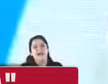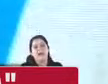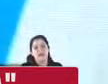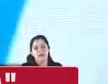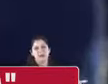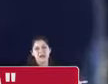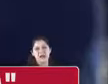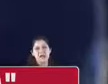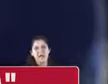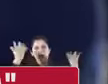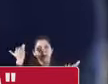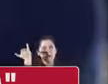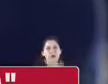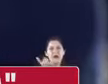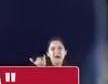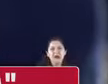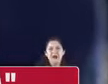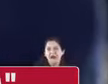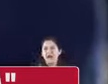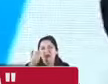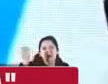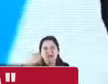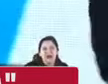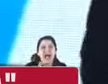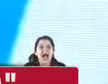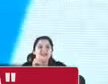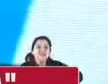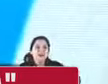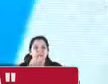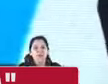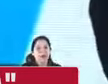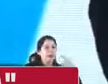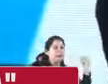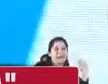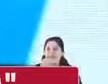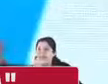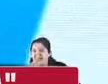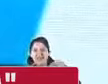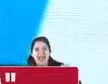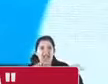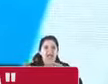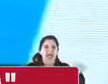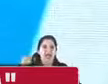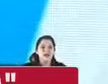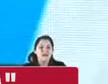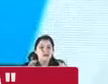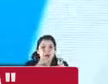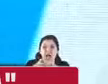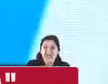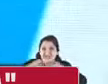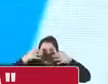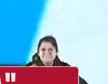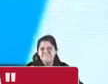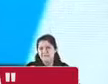y cualquiera saben porque hablan de cualquier porque así gastan tiempo critican a unos critican al otro hablan y nadie discute lo que hay que